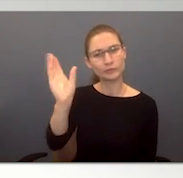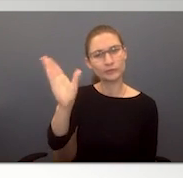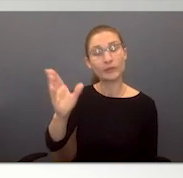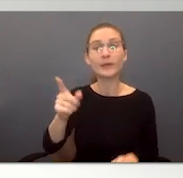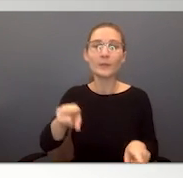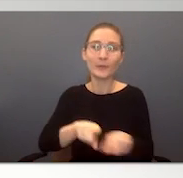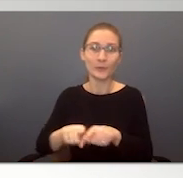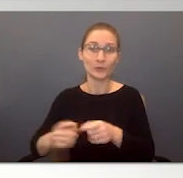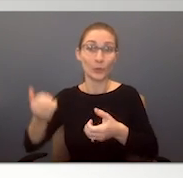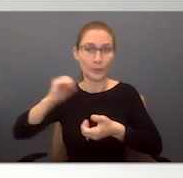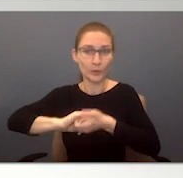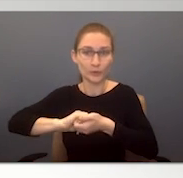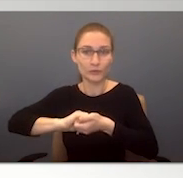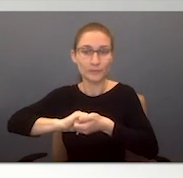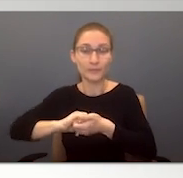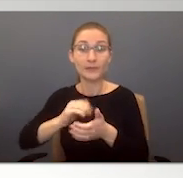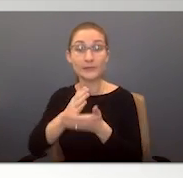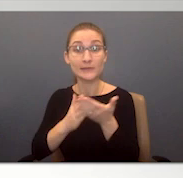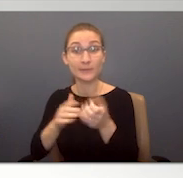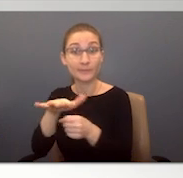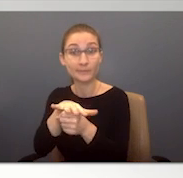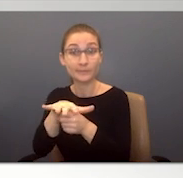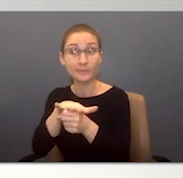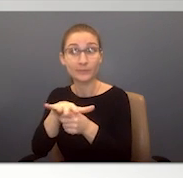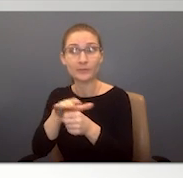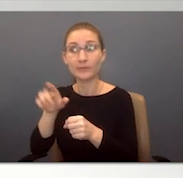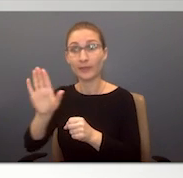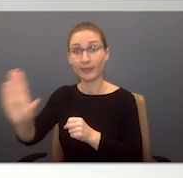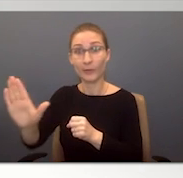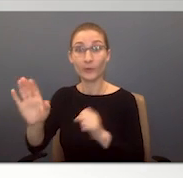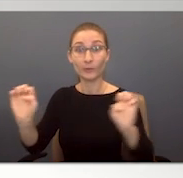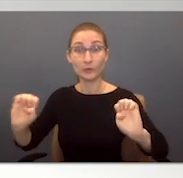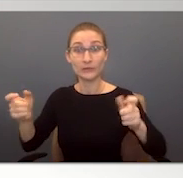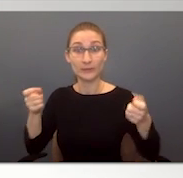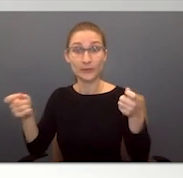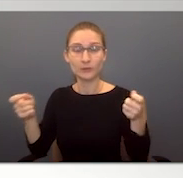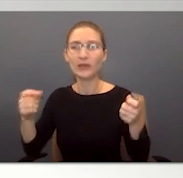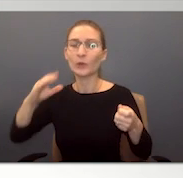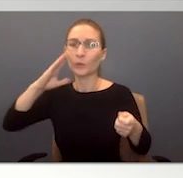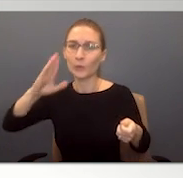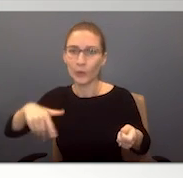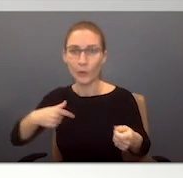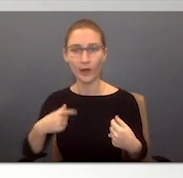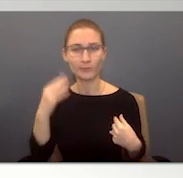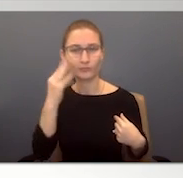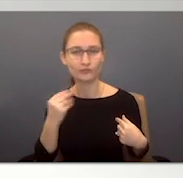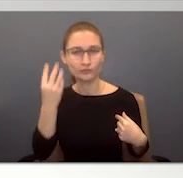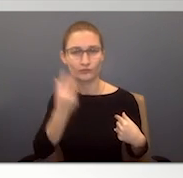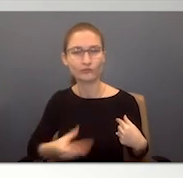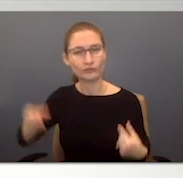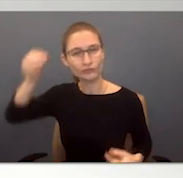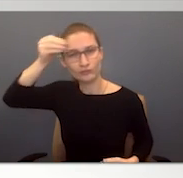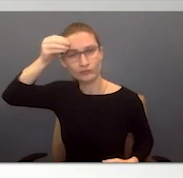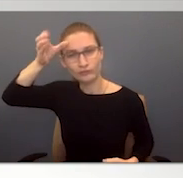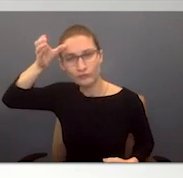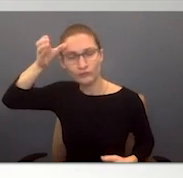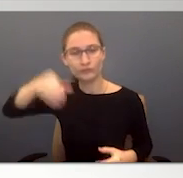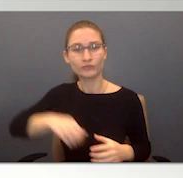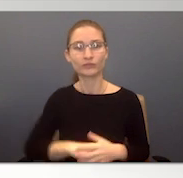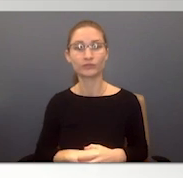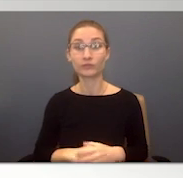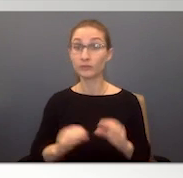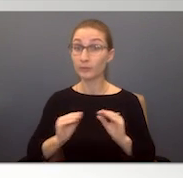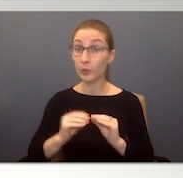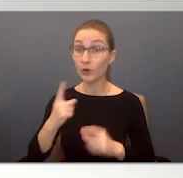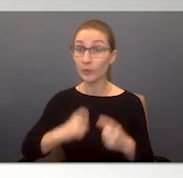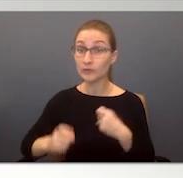a partnership because now emergency management in certain counties know I do it. So, are there any